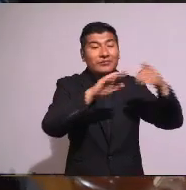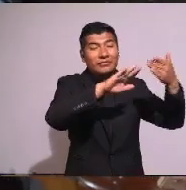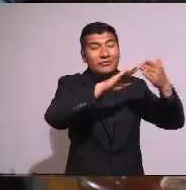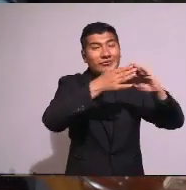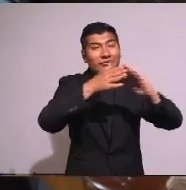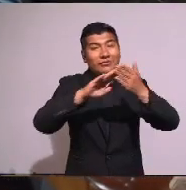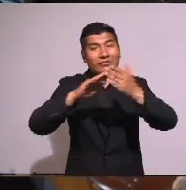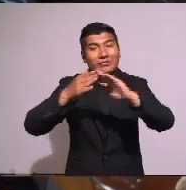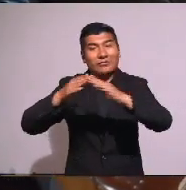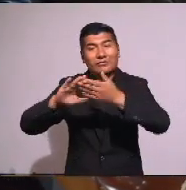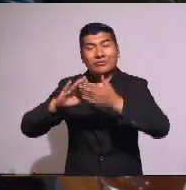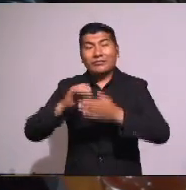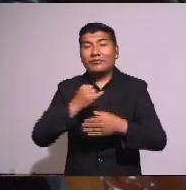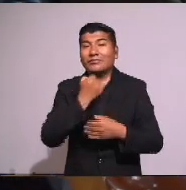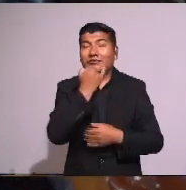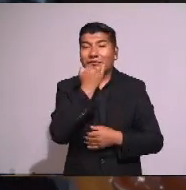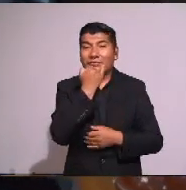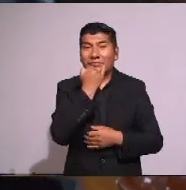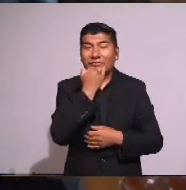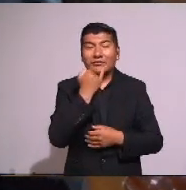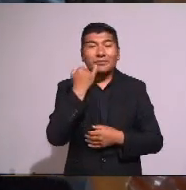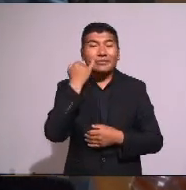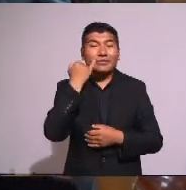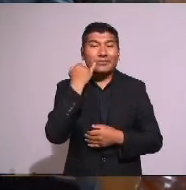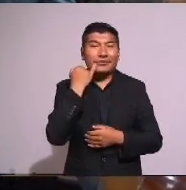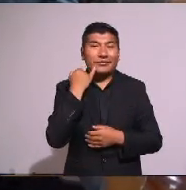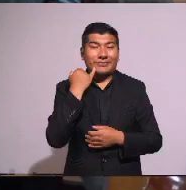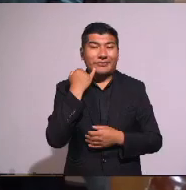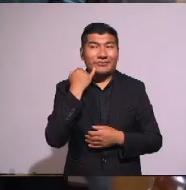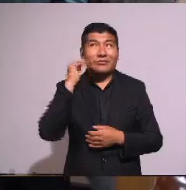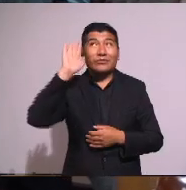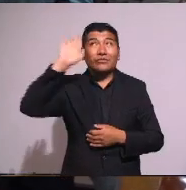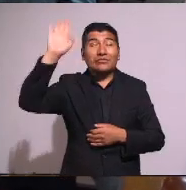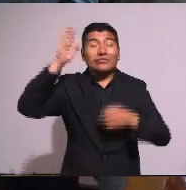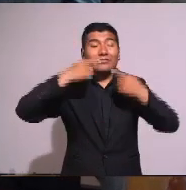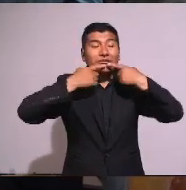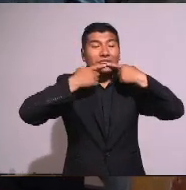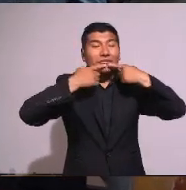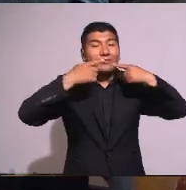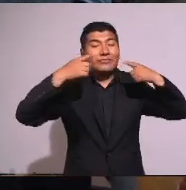y pueblos de Israel. Su anuncio es: